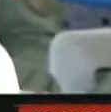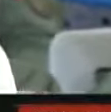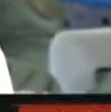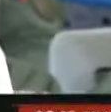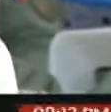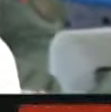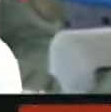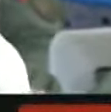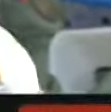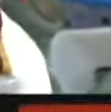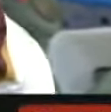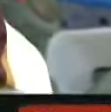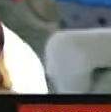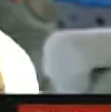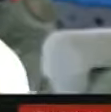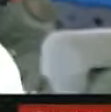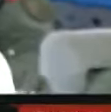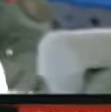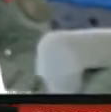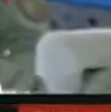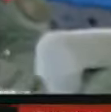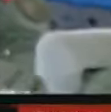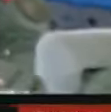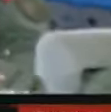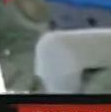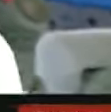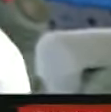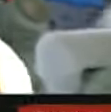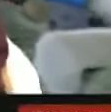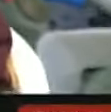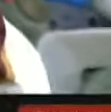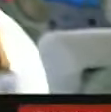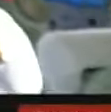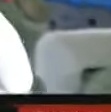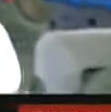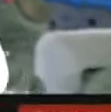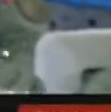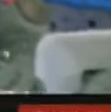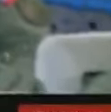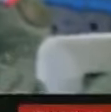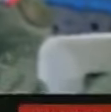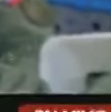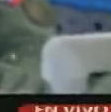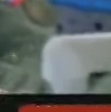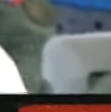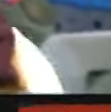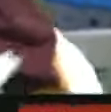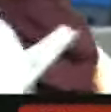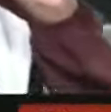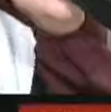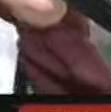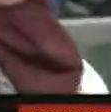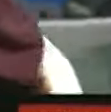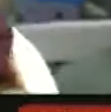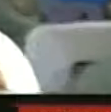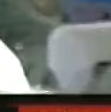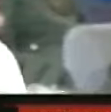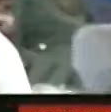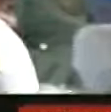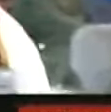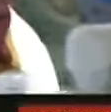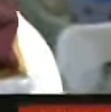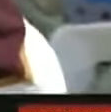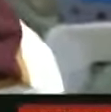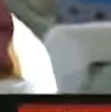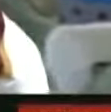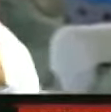ministerio, la gente dice que el ministerio no se lo entregó el presidente a Ángel Prado. que le entregó el ministerio a las 3.000 comunas de este